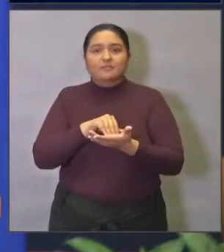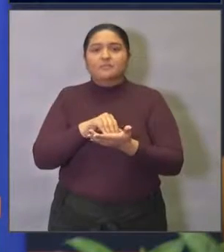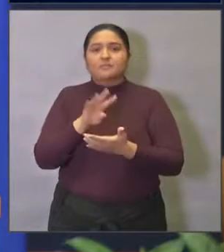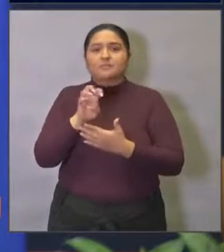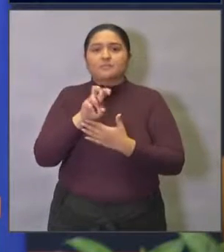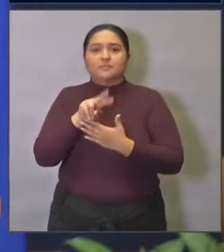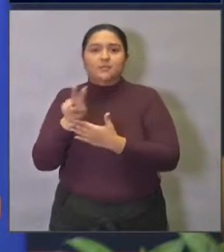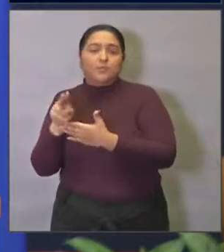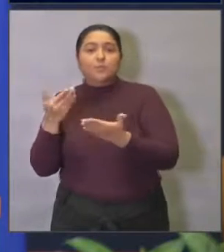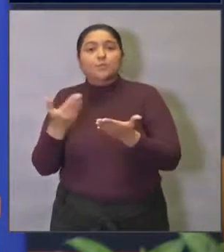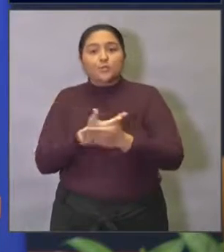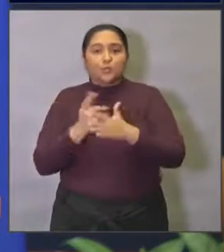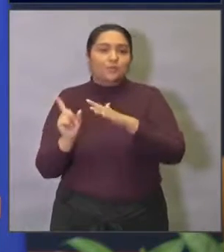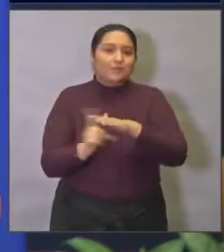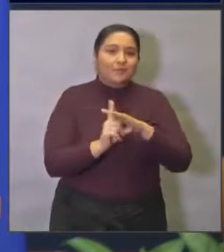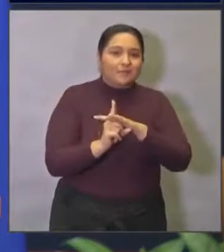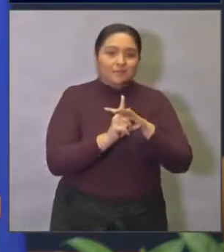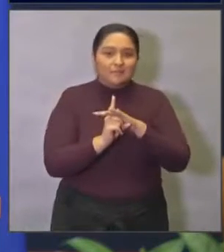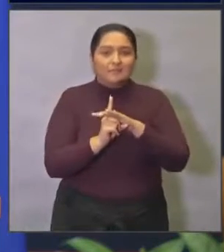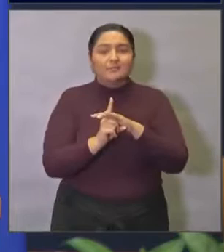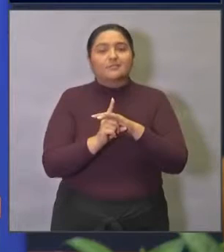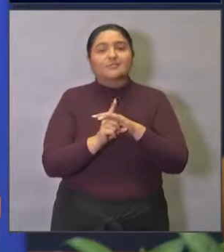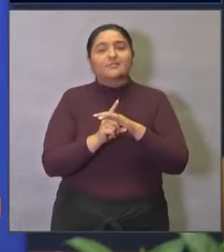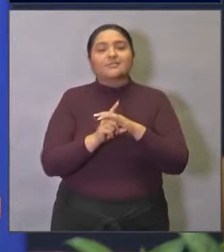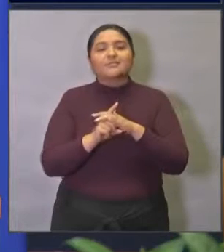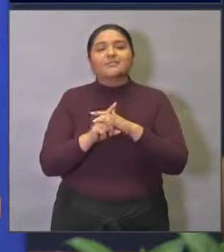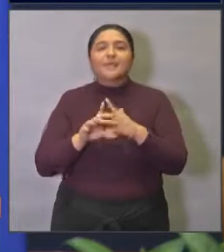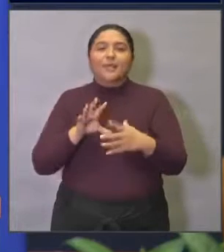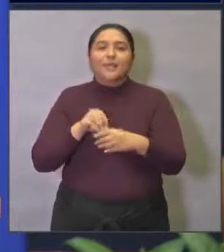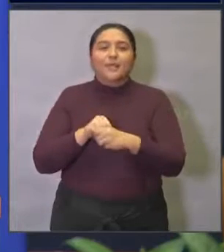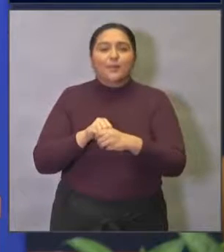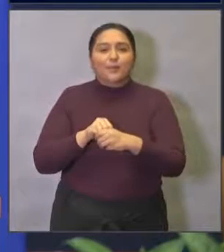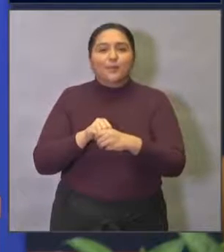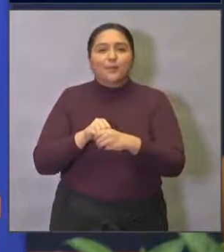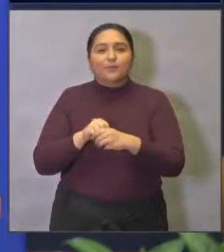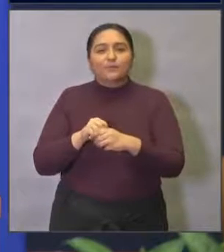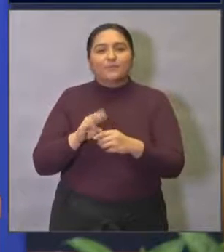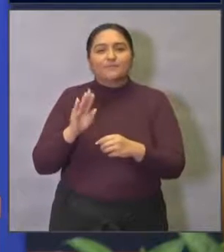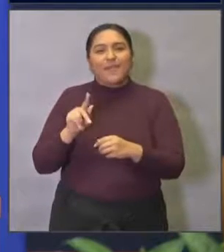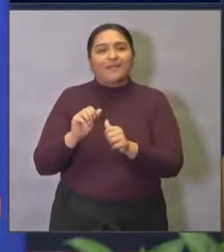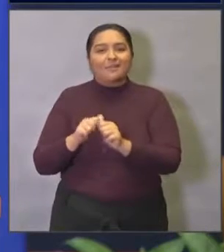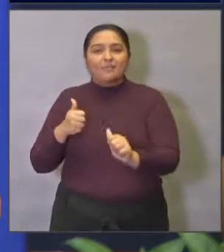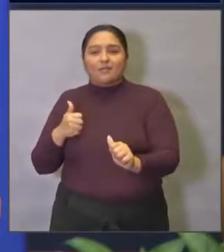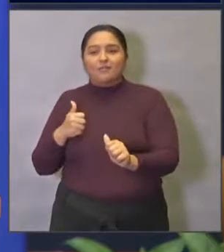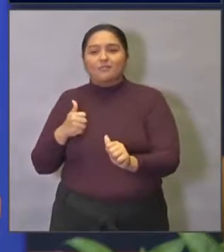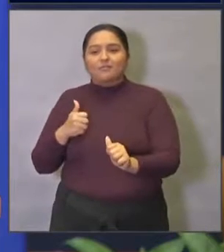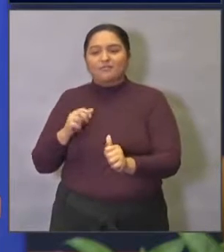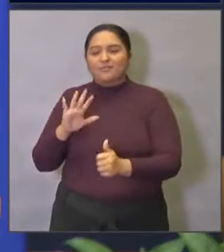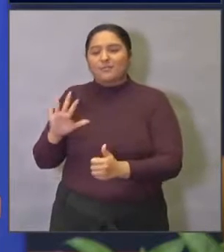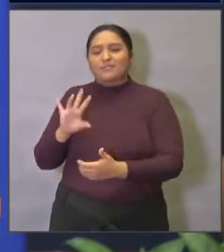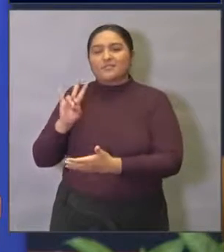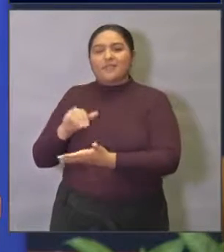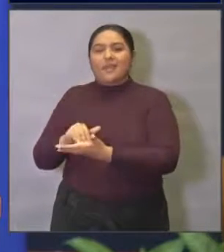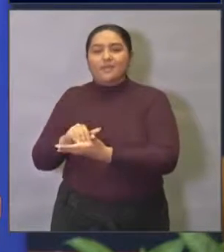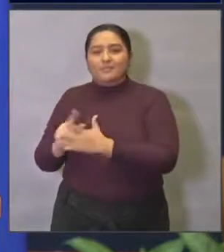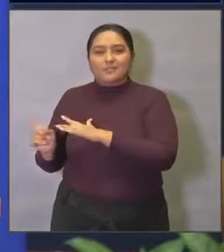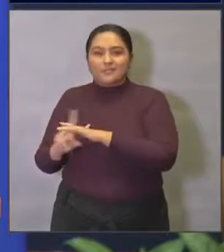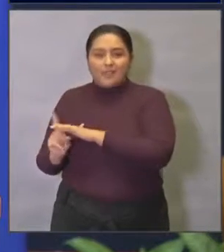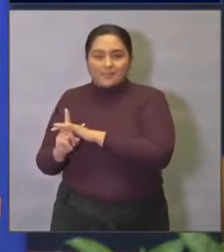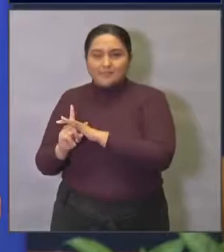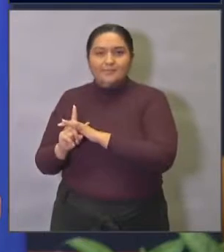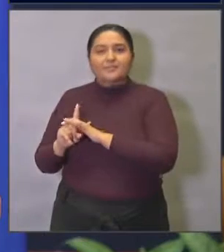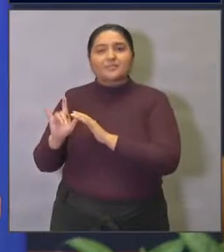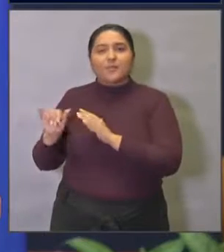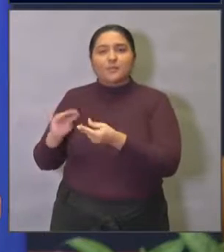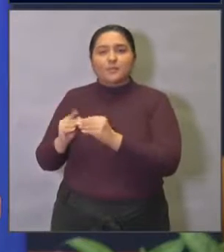22,422 casos nuevos, y esto incluye un retraso de aproximadamente 7,000 casos. Estos son números